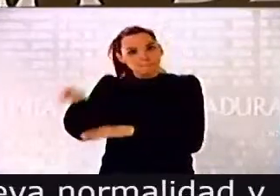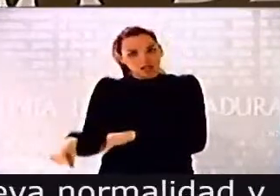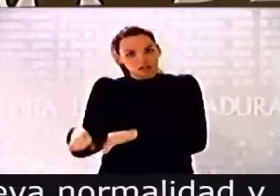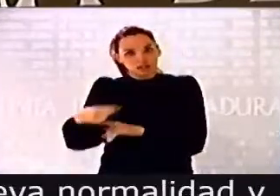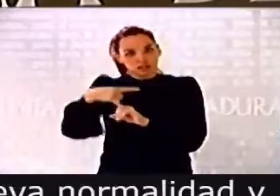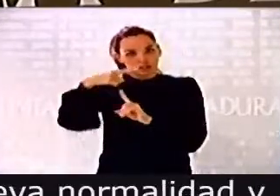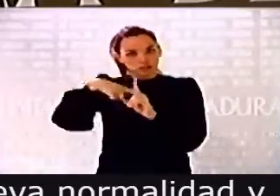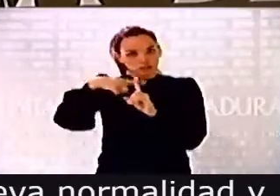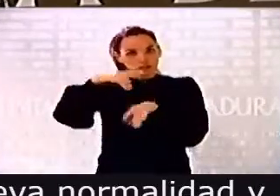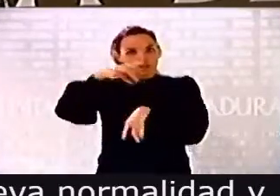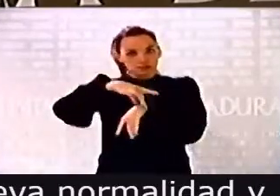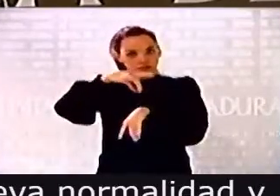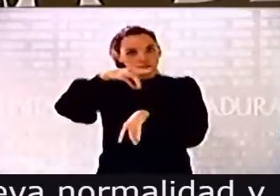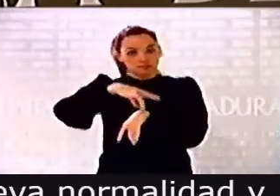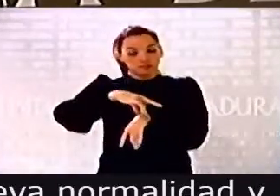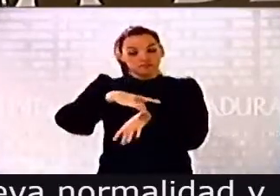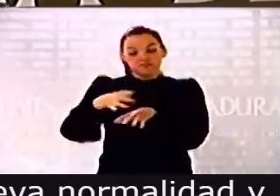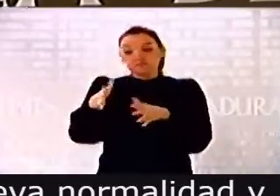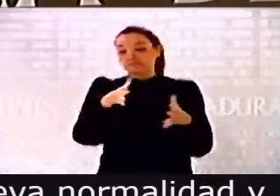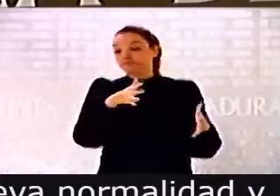Y nos situamos